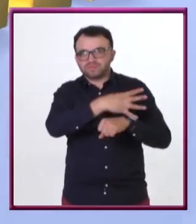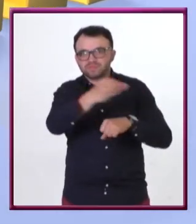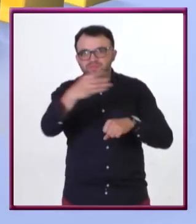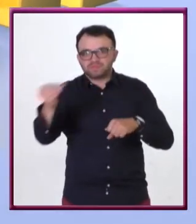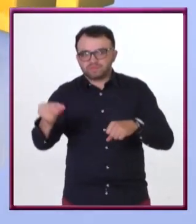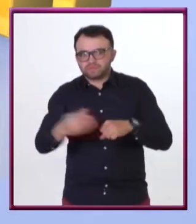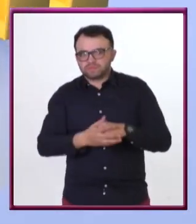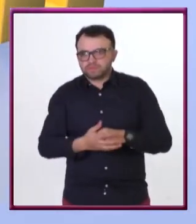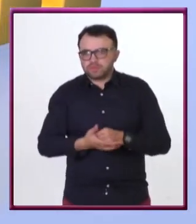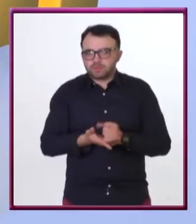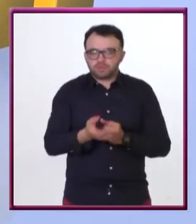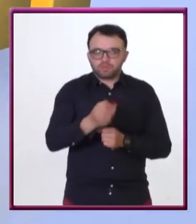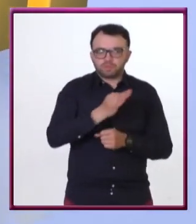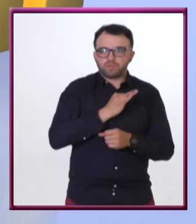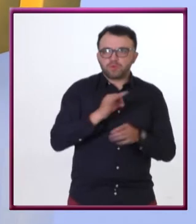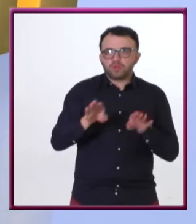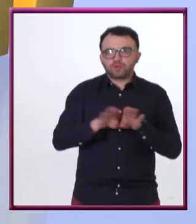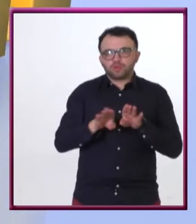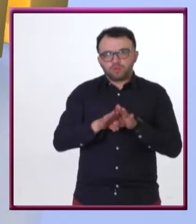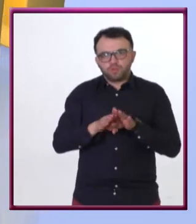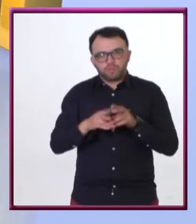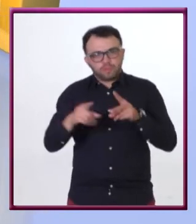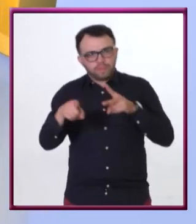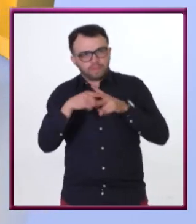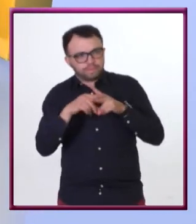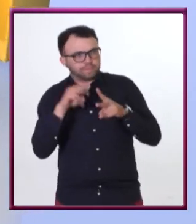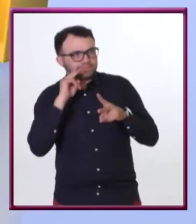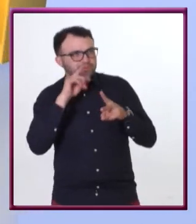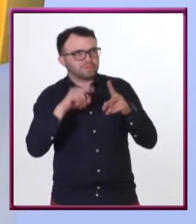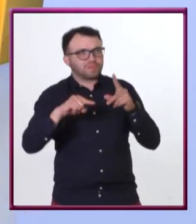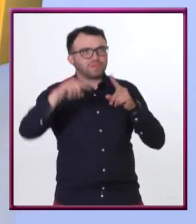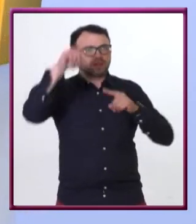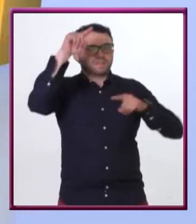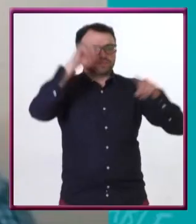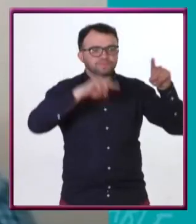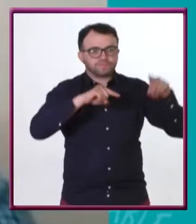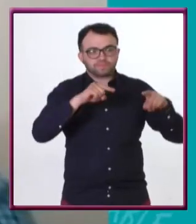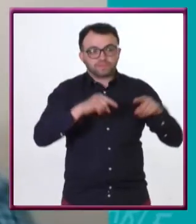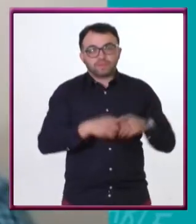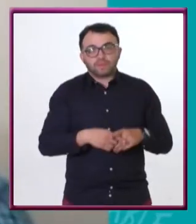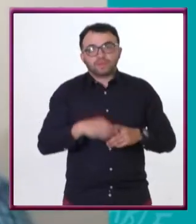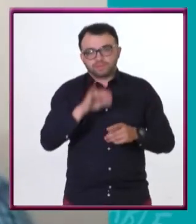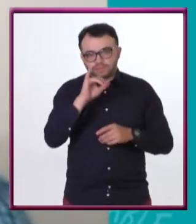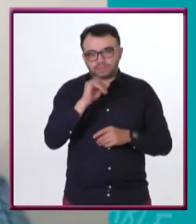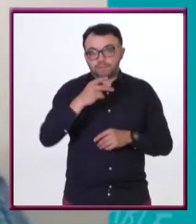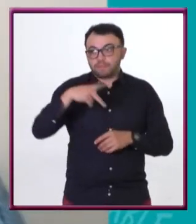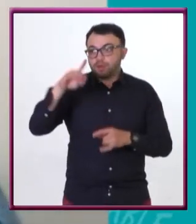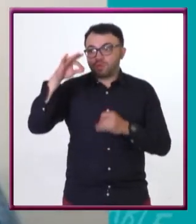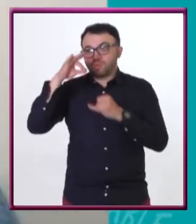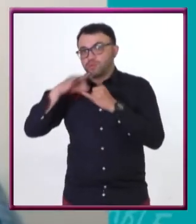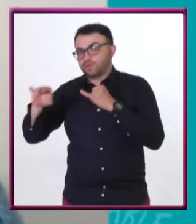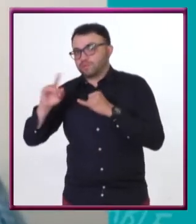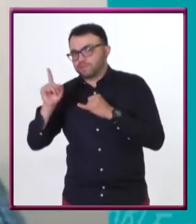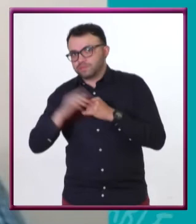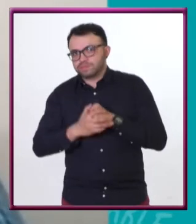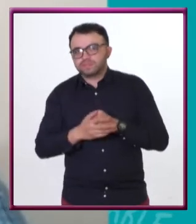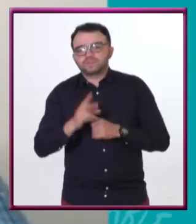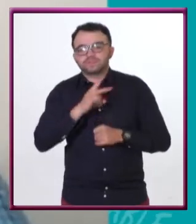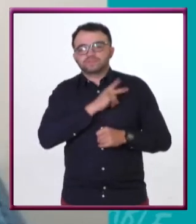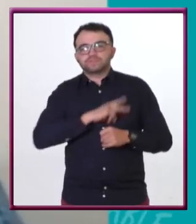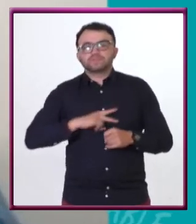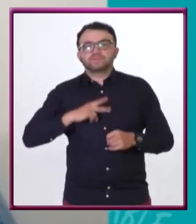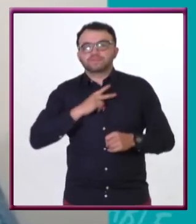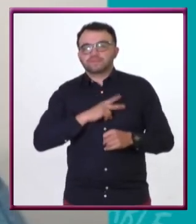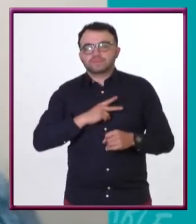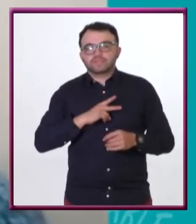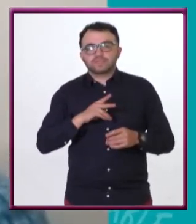la última parte, porque el virus no se tiene porque la población se acaba. O sea, si la